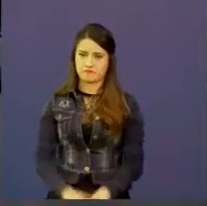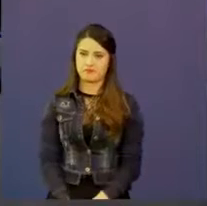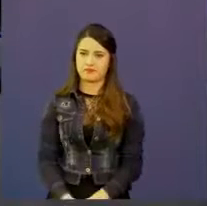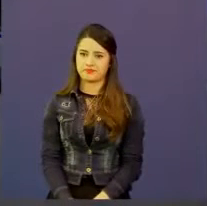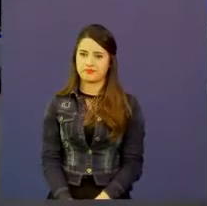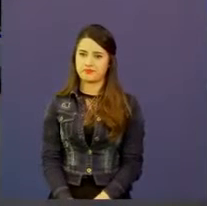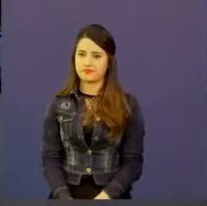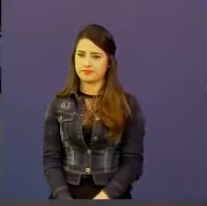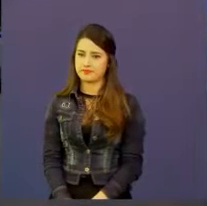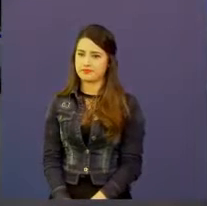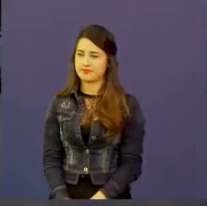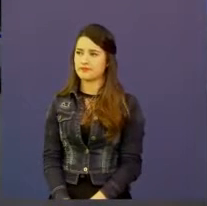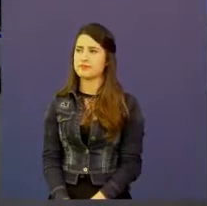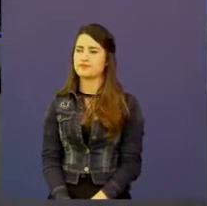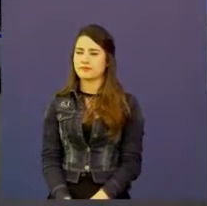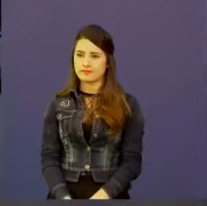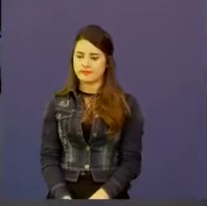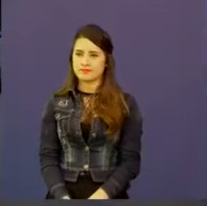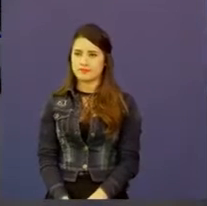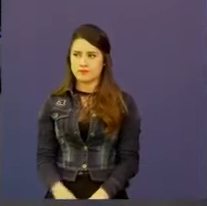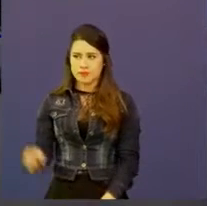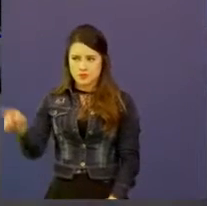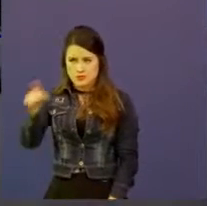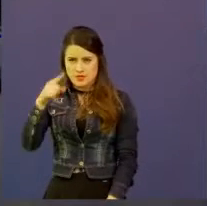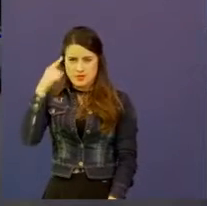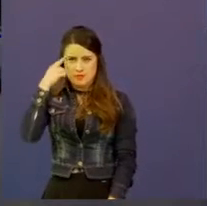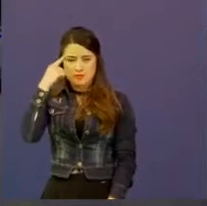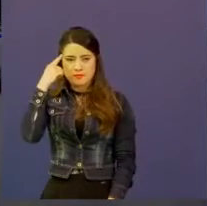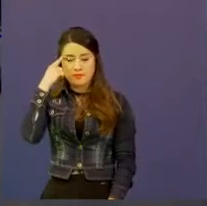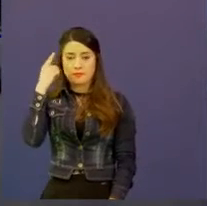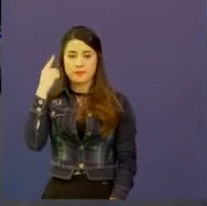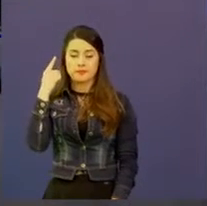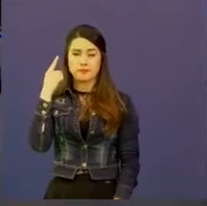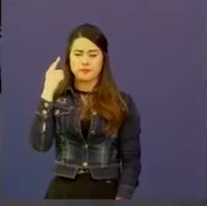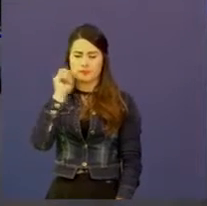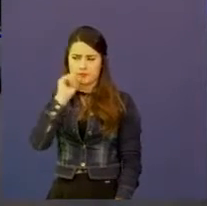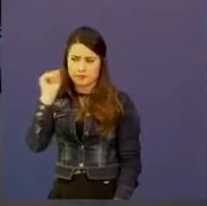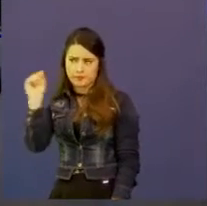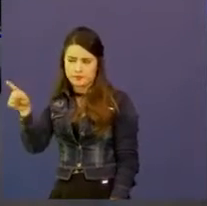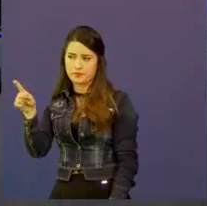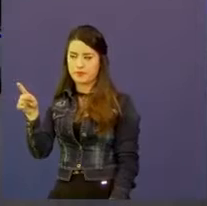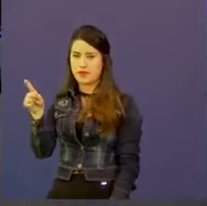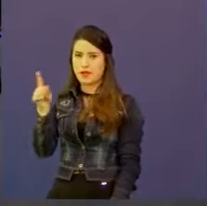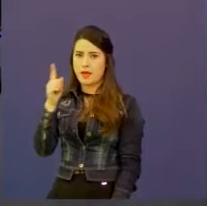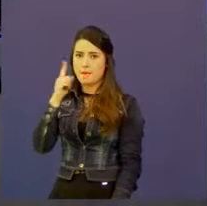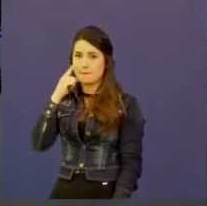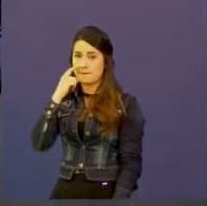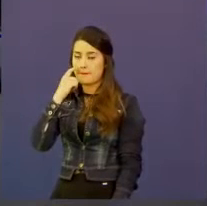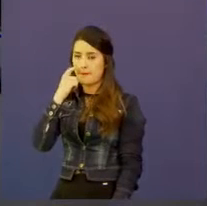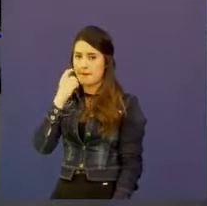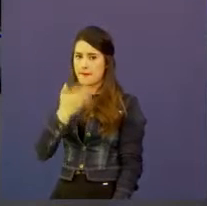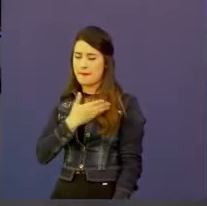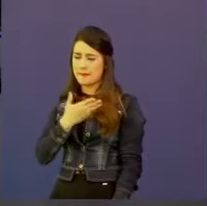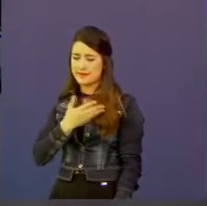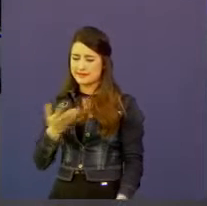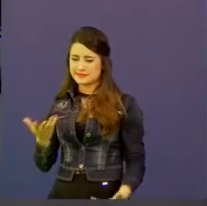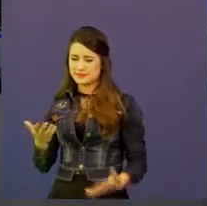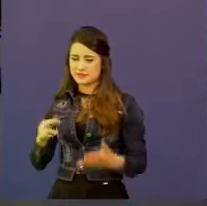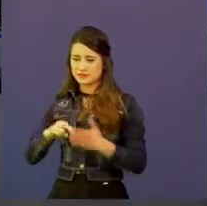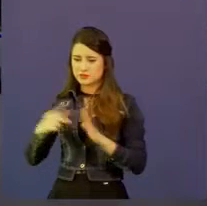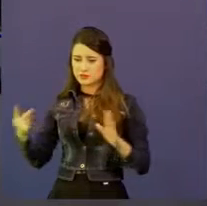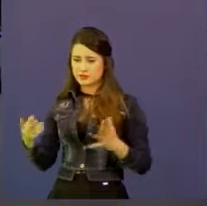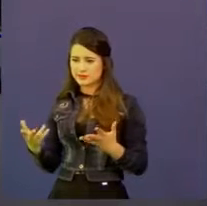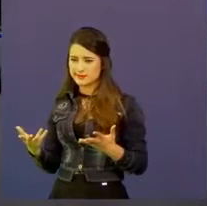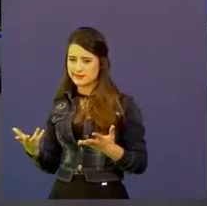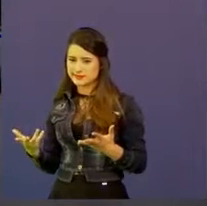que a veces de pronto la medida que toma el padre de familia ante esa dificultad que le presentan los hijos es,